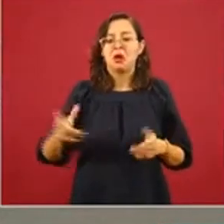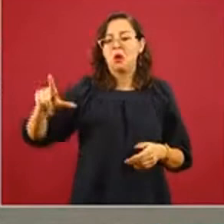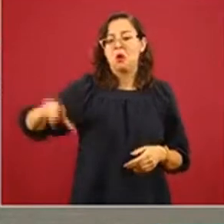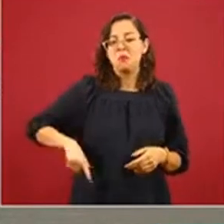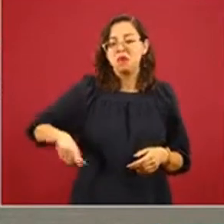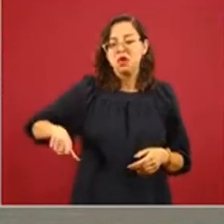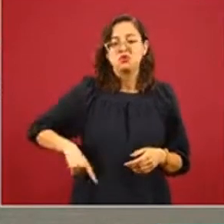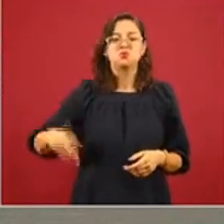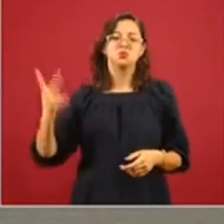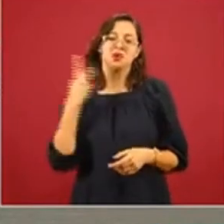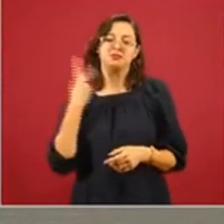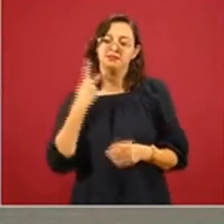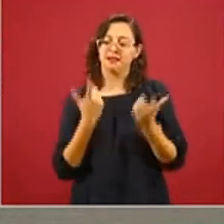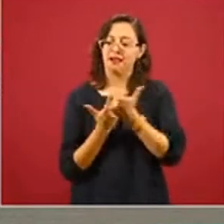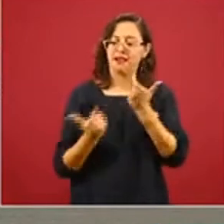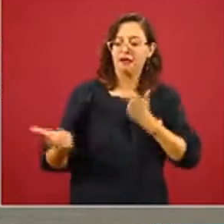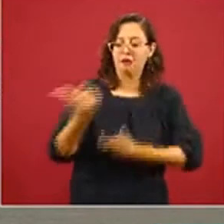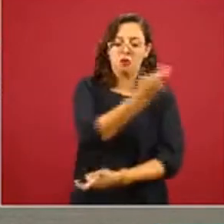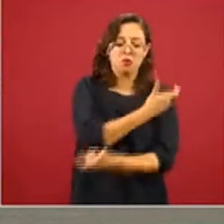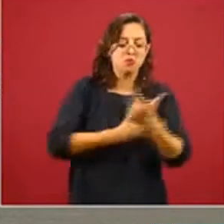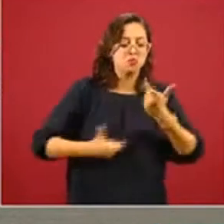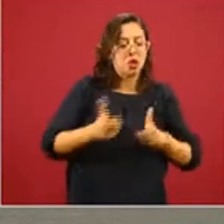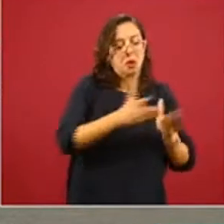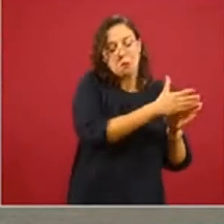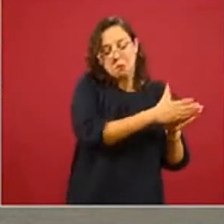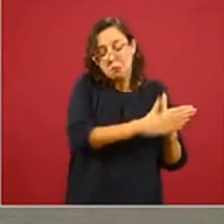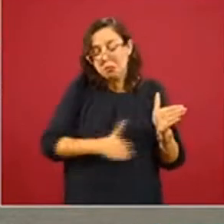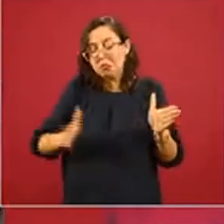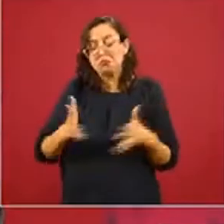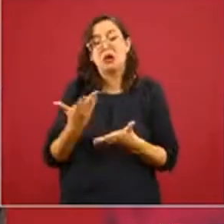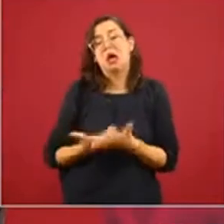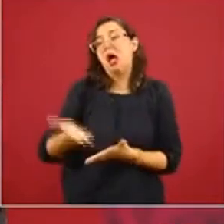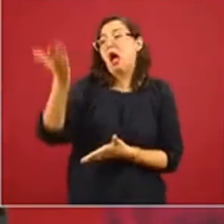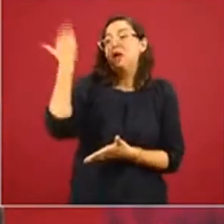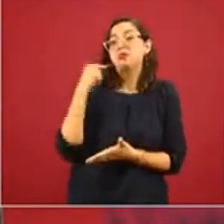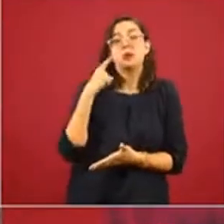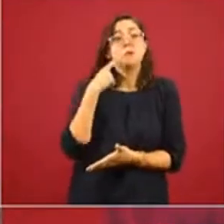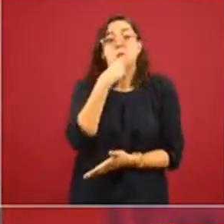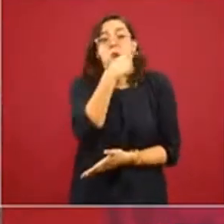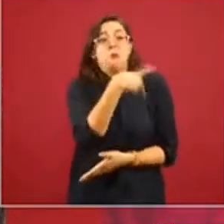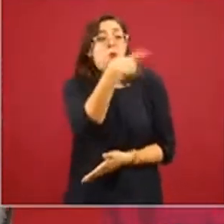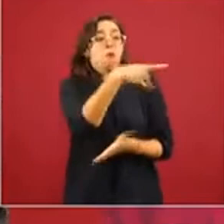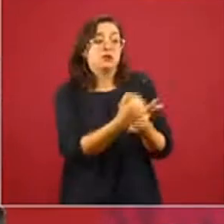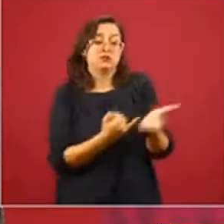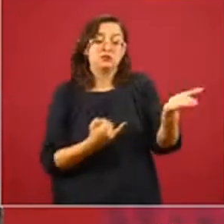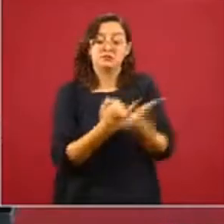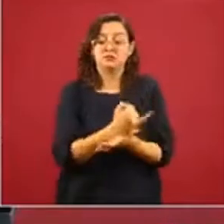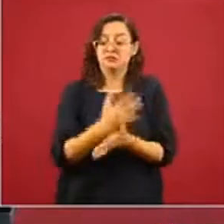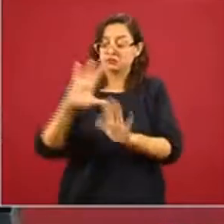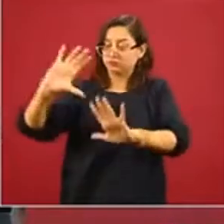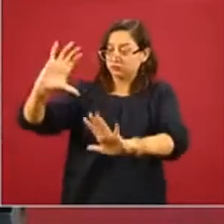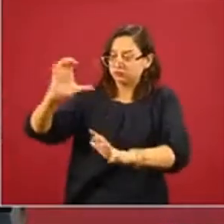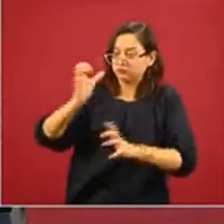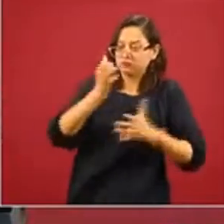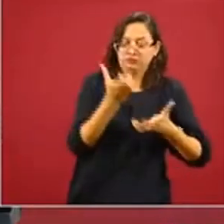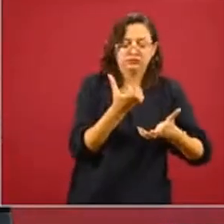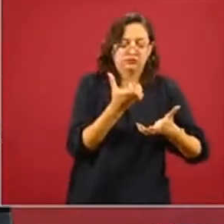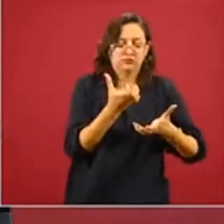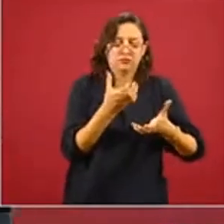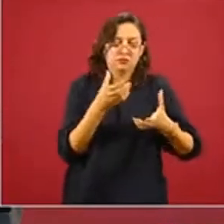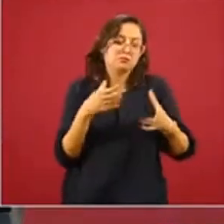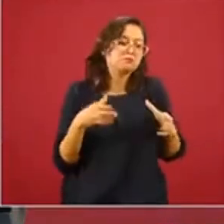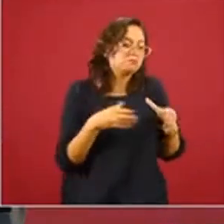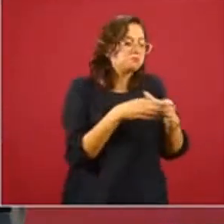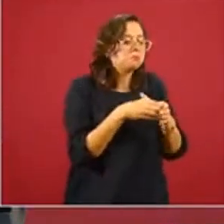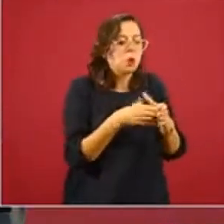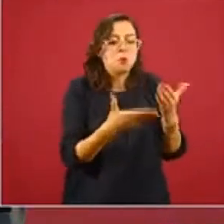Debe haber una razón. Hubo decisiones de que así se desarrollara México, de que el dinero se concentrara en